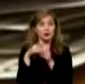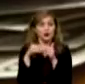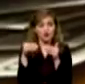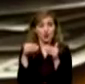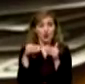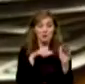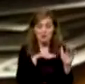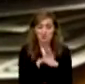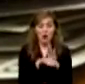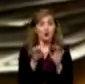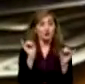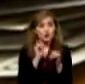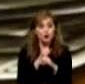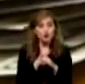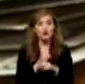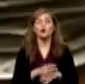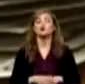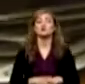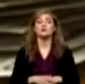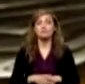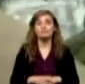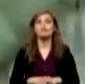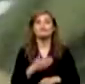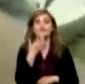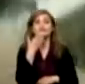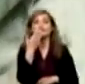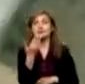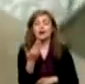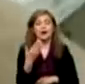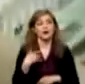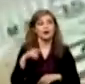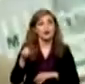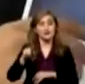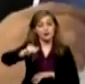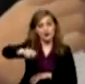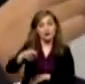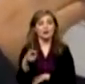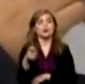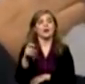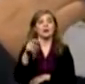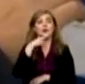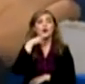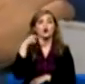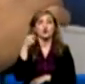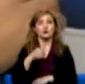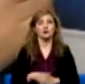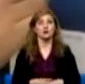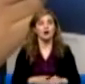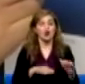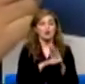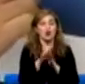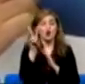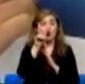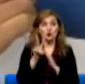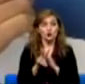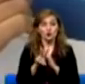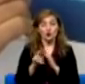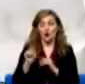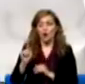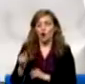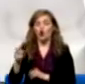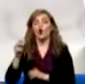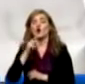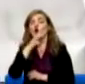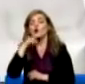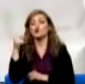$100,000 a las cuentas del instituto, y esto a través de la cadena Russia Today. Bandes y Russian Today